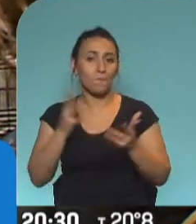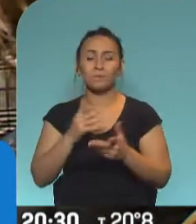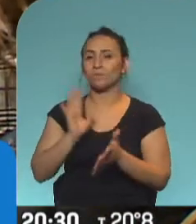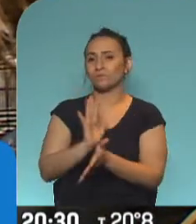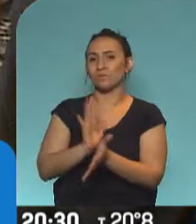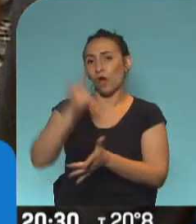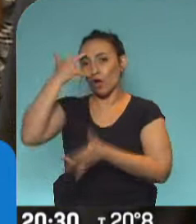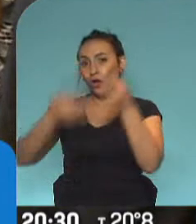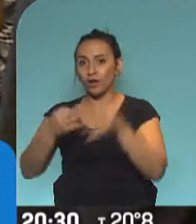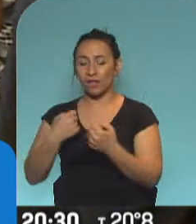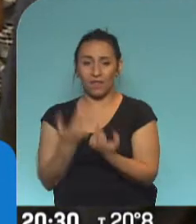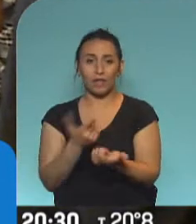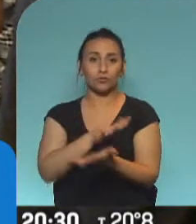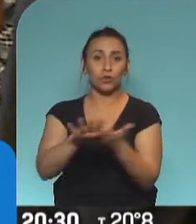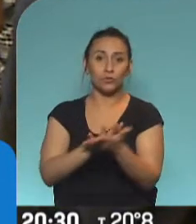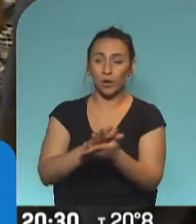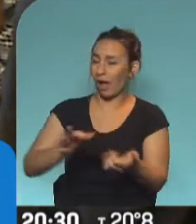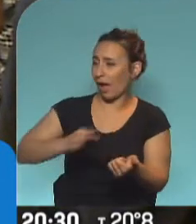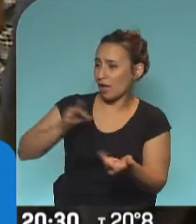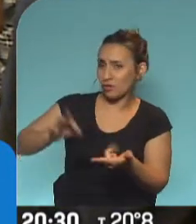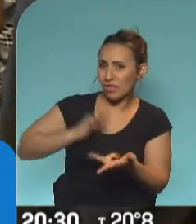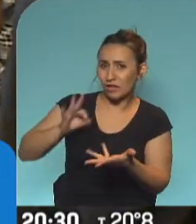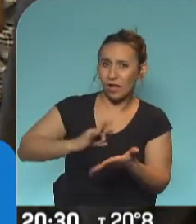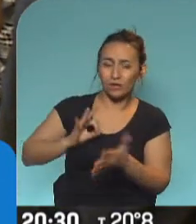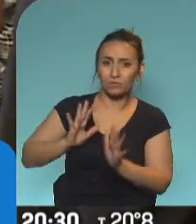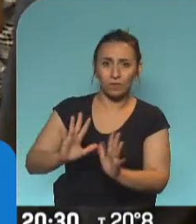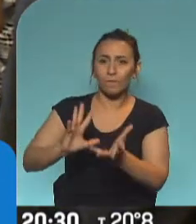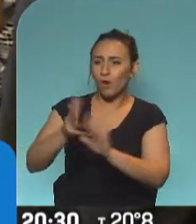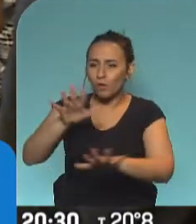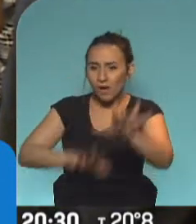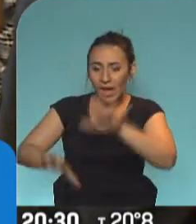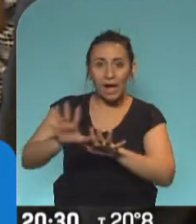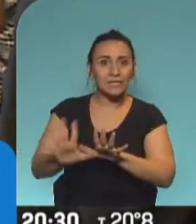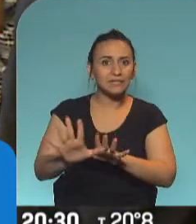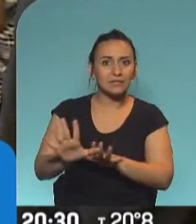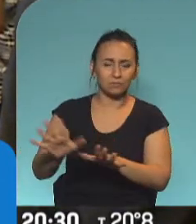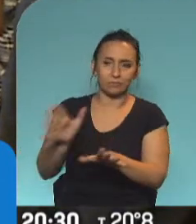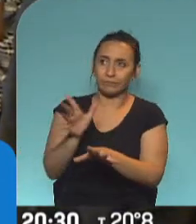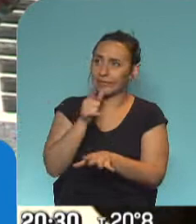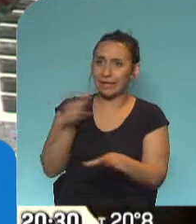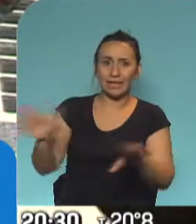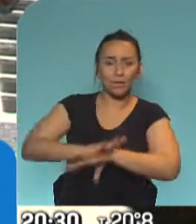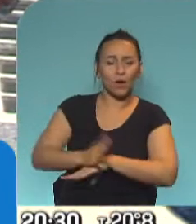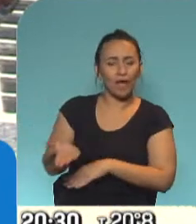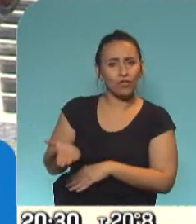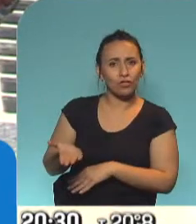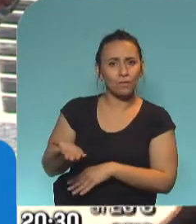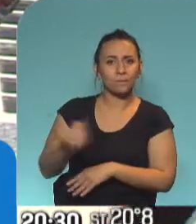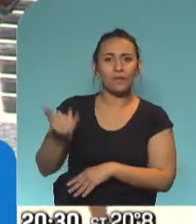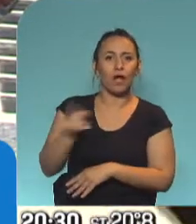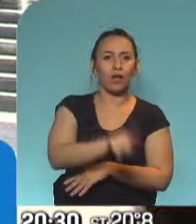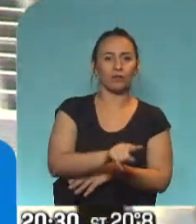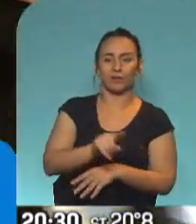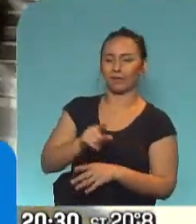después de décadas de estar funcionando de esta manera equivocada, digámosle en palabra de la Corte, genera expectativas de terceros, derechos